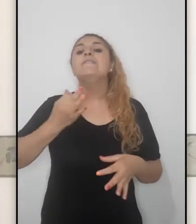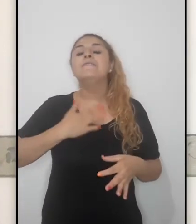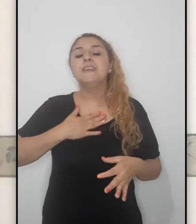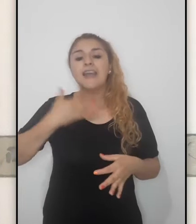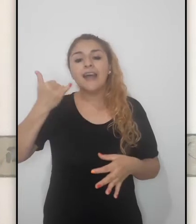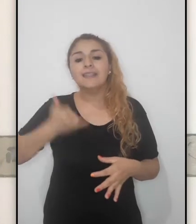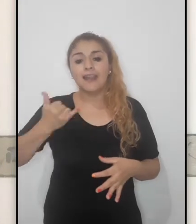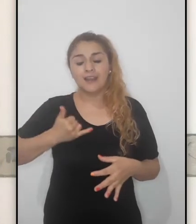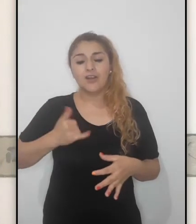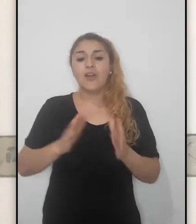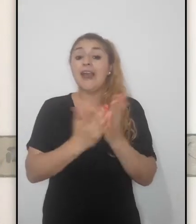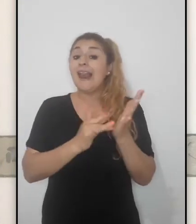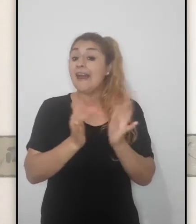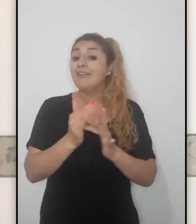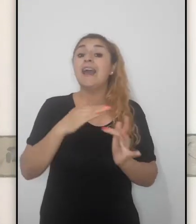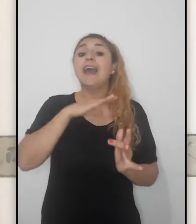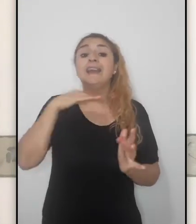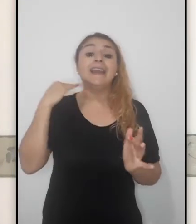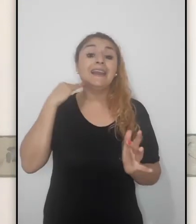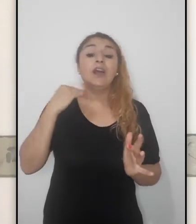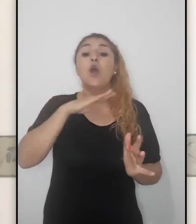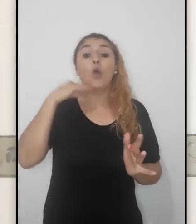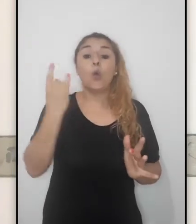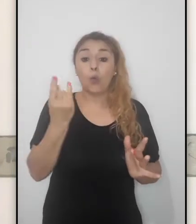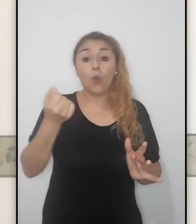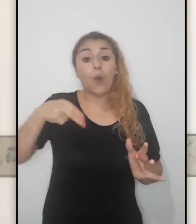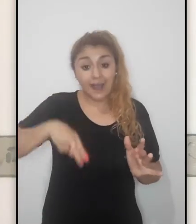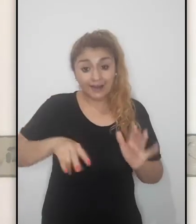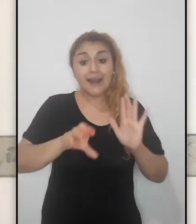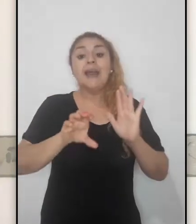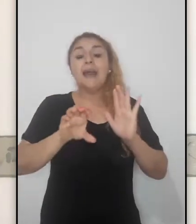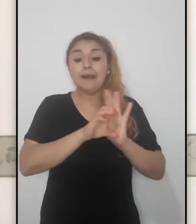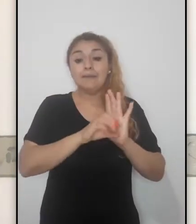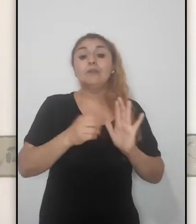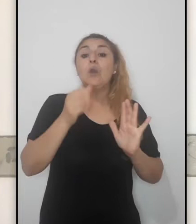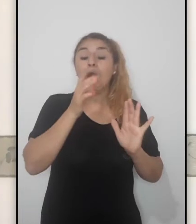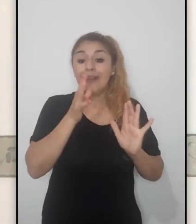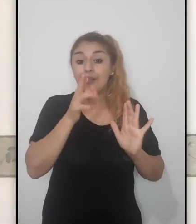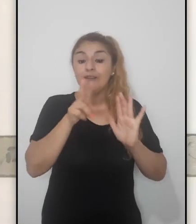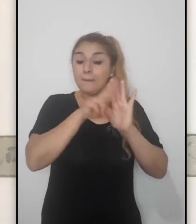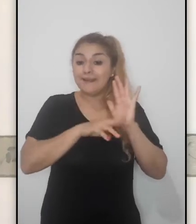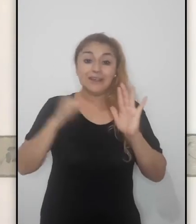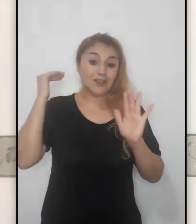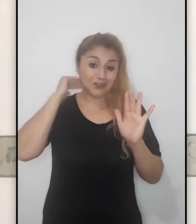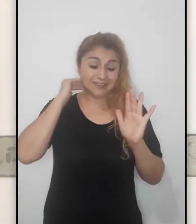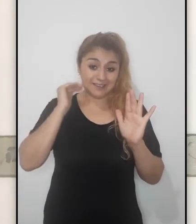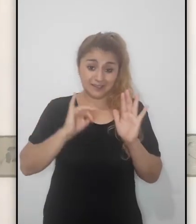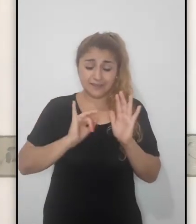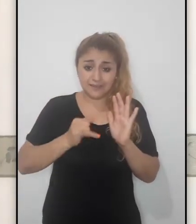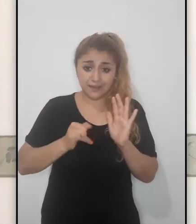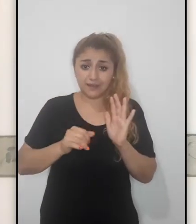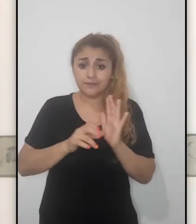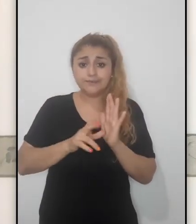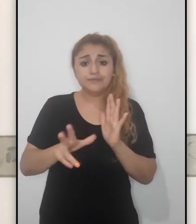6 jesús había dicho yo soy la verdad entonces podemos